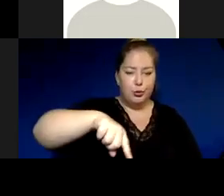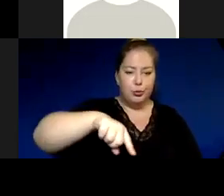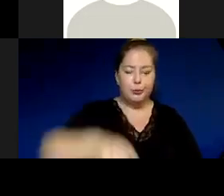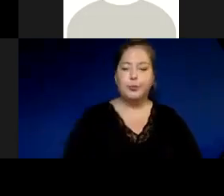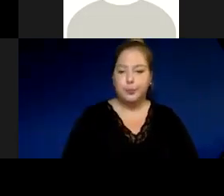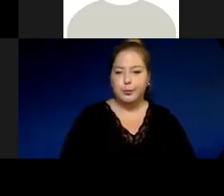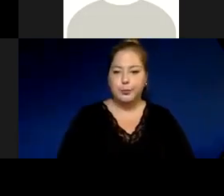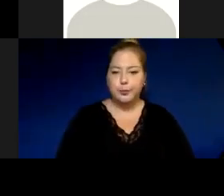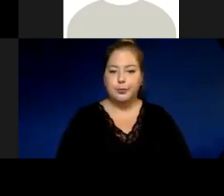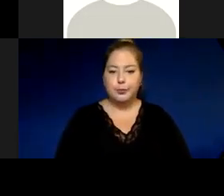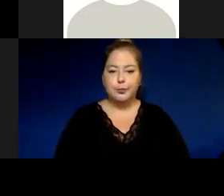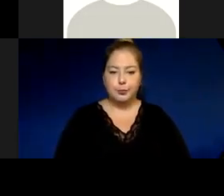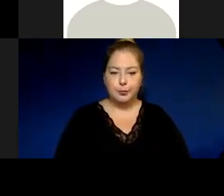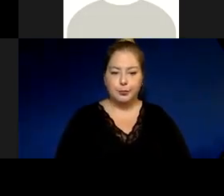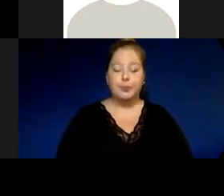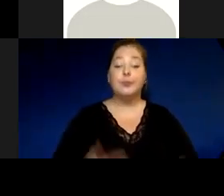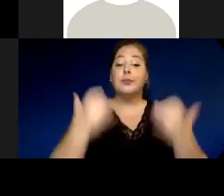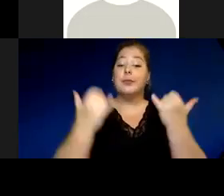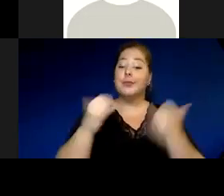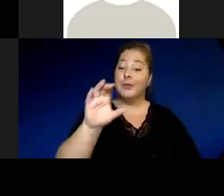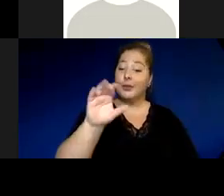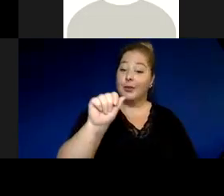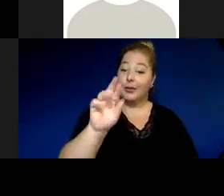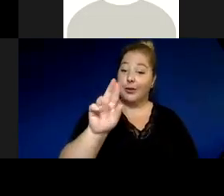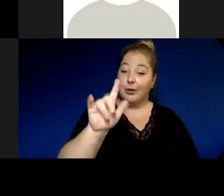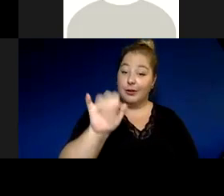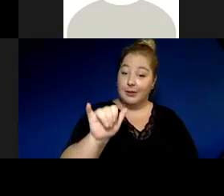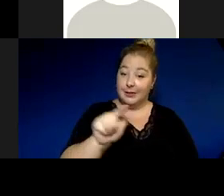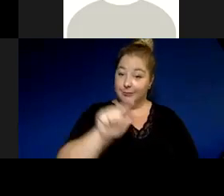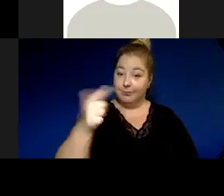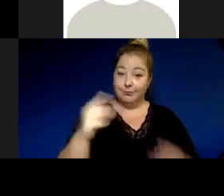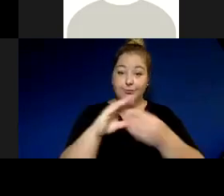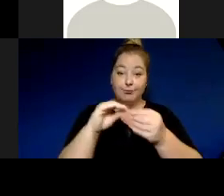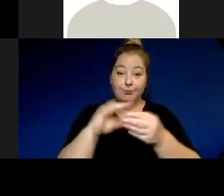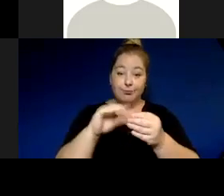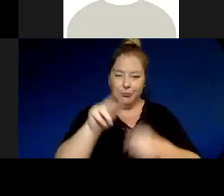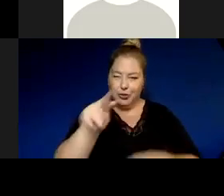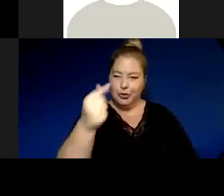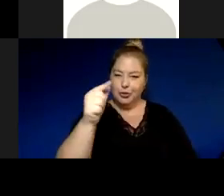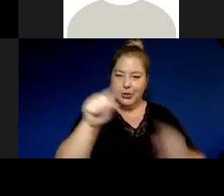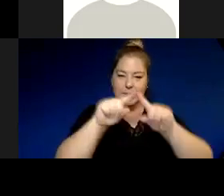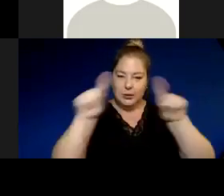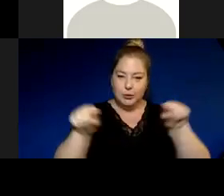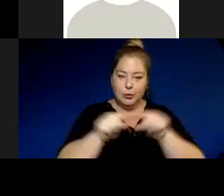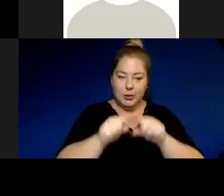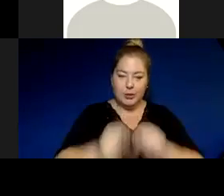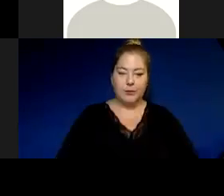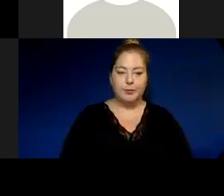palabra a Carly y muchas gracias por invitarme aquí hoy. Gracias, senador.